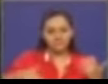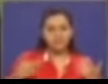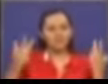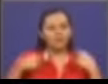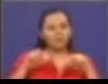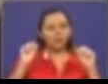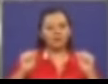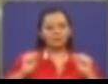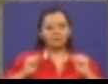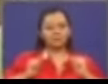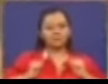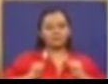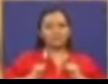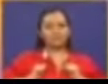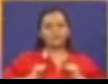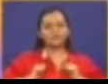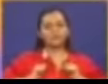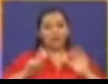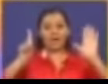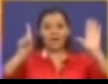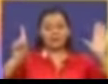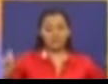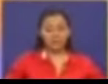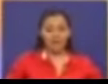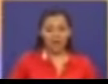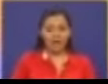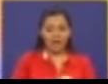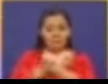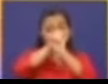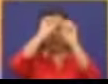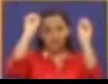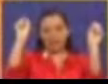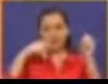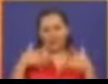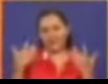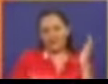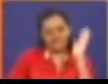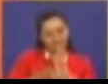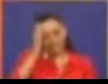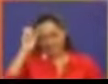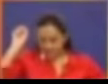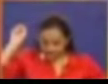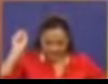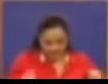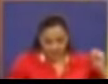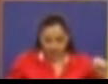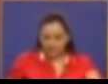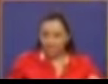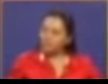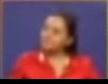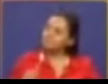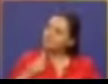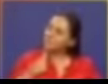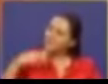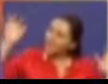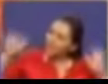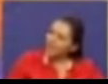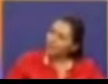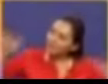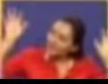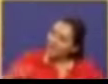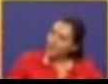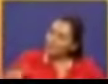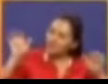descansar un poco. A las 6 de la mañana quisimos ir a bicicletear, pero caía un diluvio. Entonces preferí